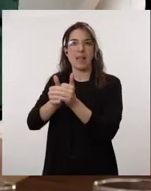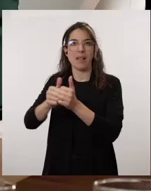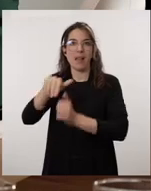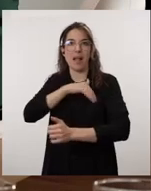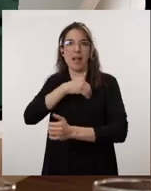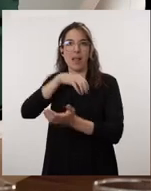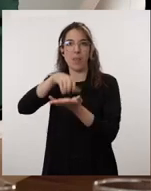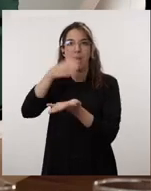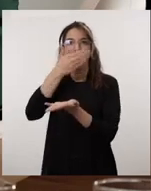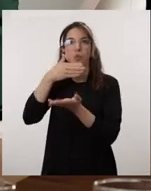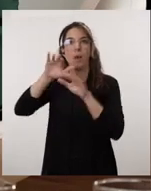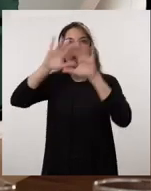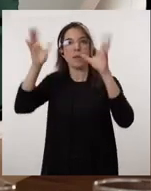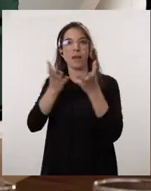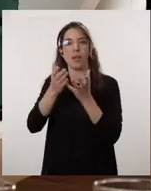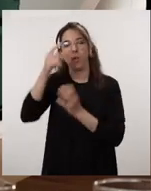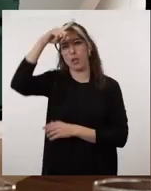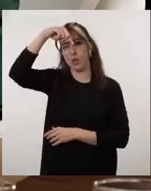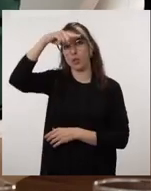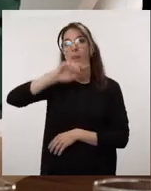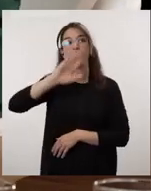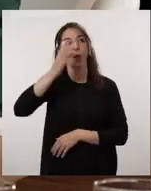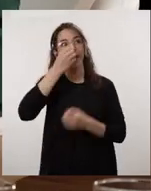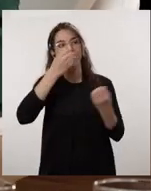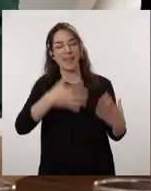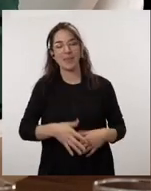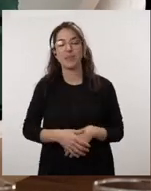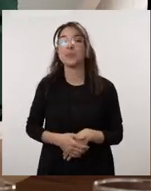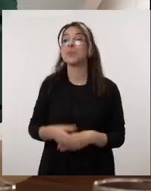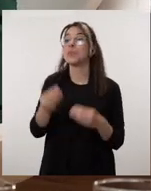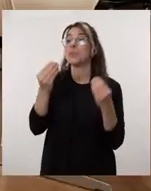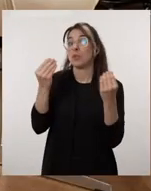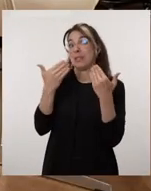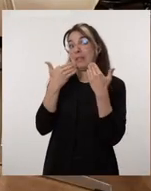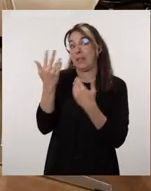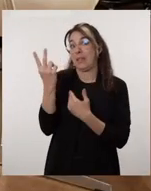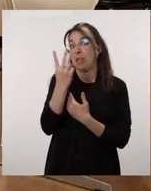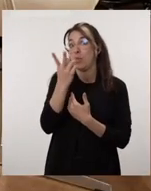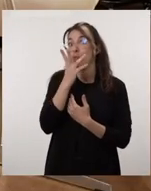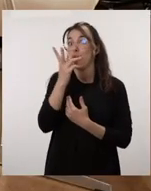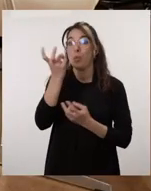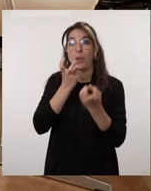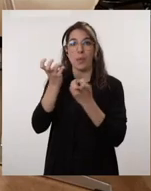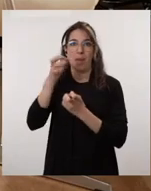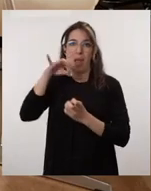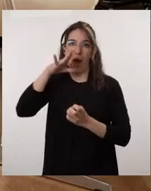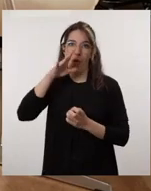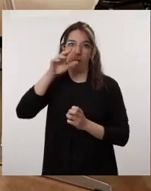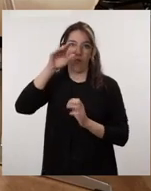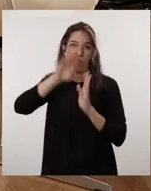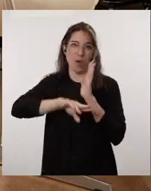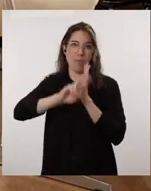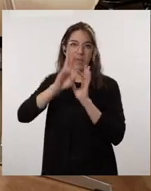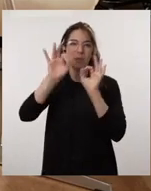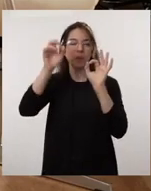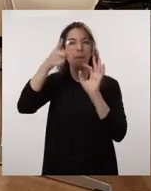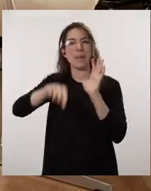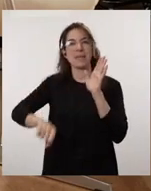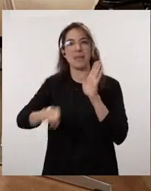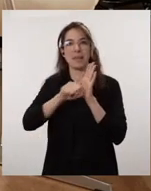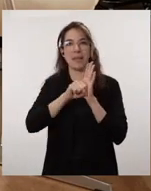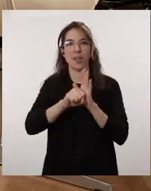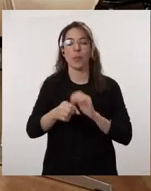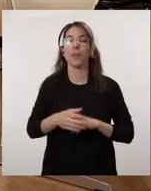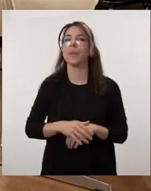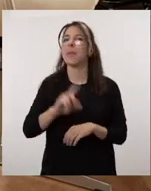de la escuela internacional de doctorado hola sociales gracias a las dos por estar en este segundo programa del mes del sello